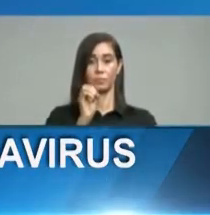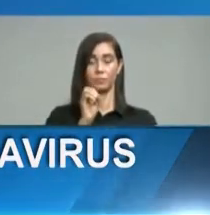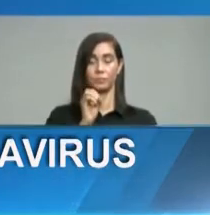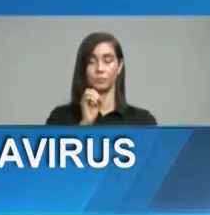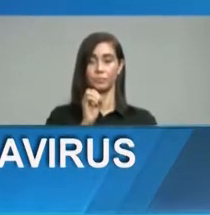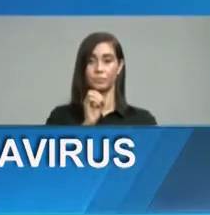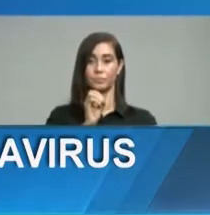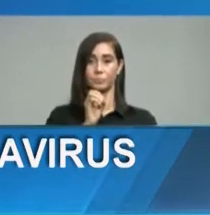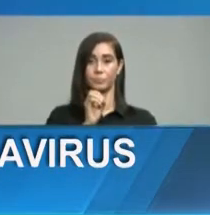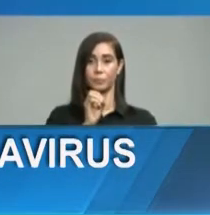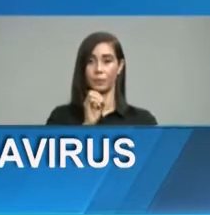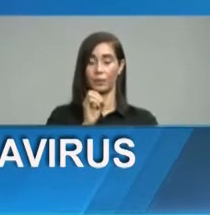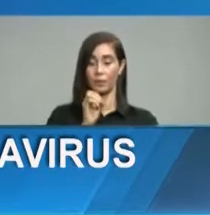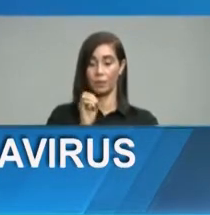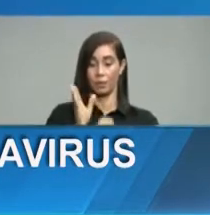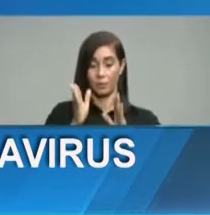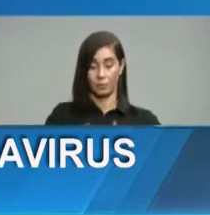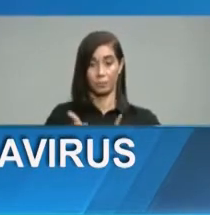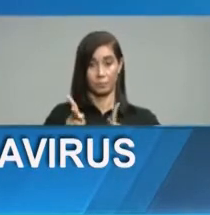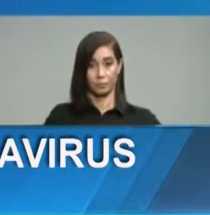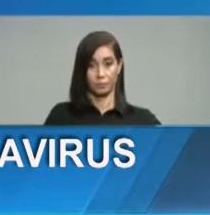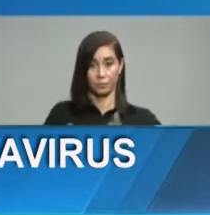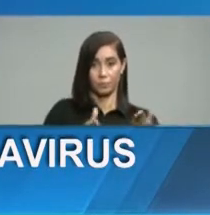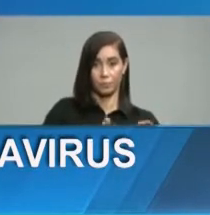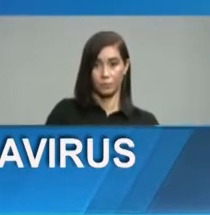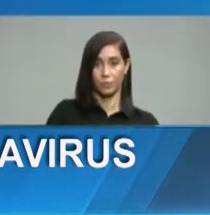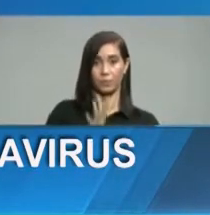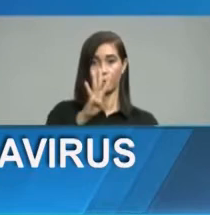número total de fallecidos,